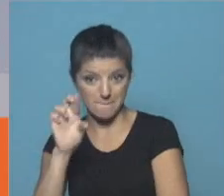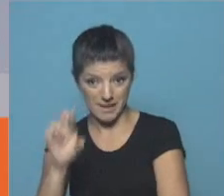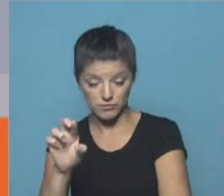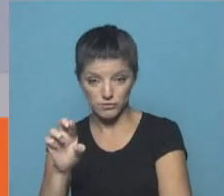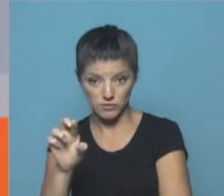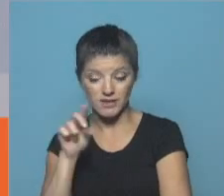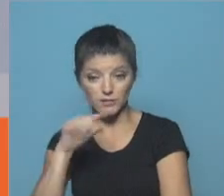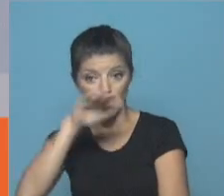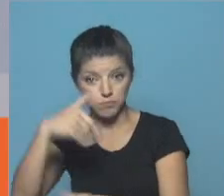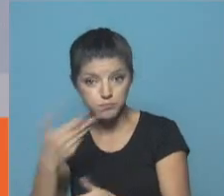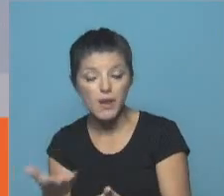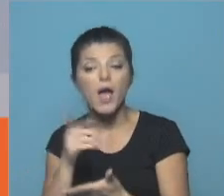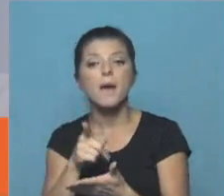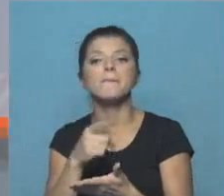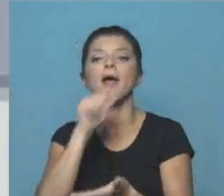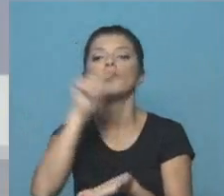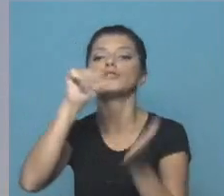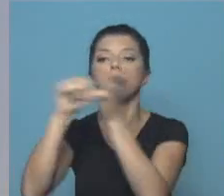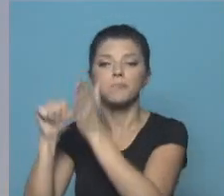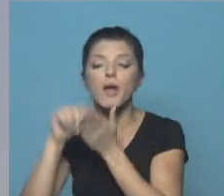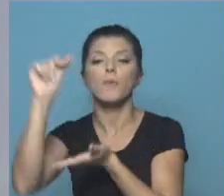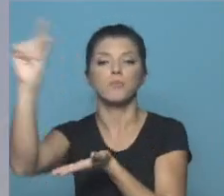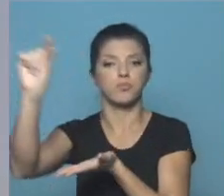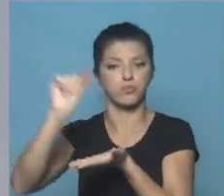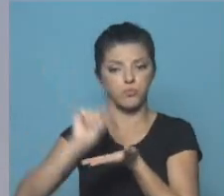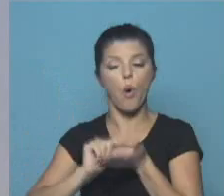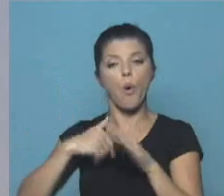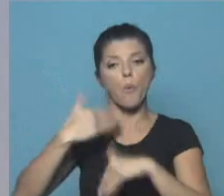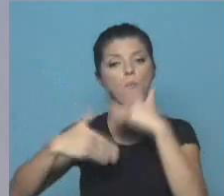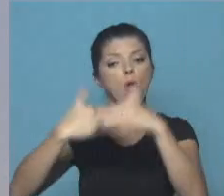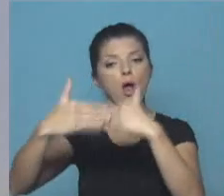economía pueda absorber los shocks externos o que pueda tener un proceso de crecimiento